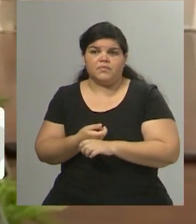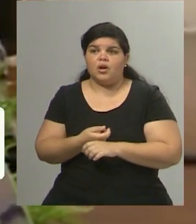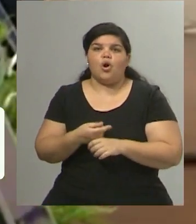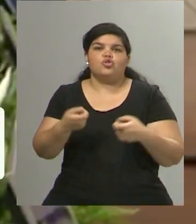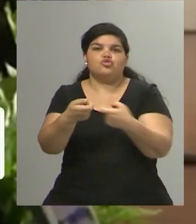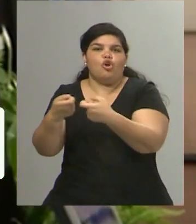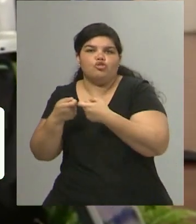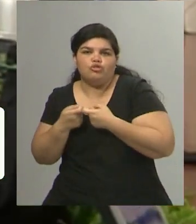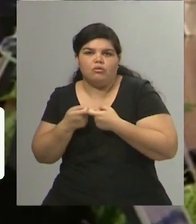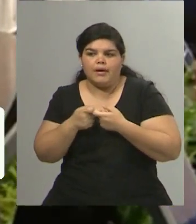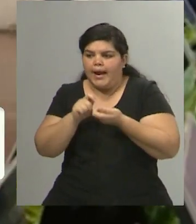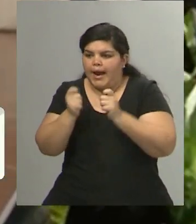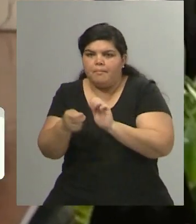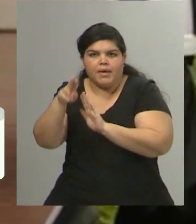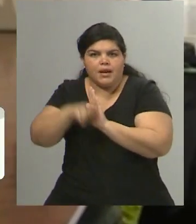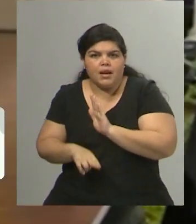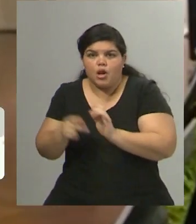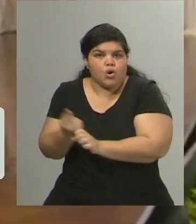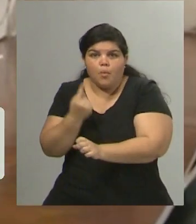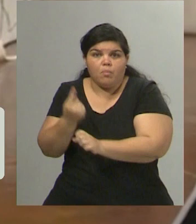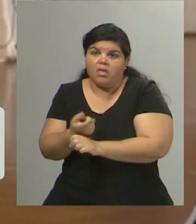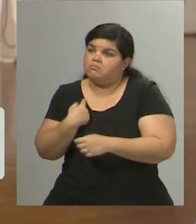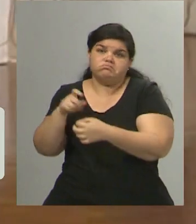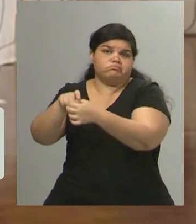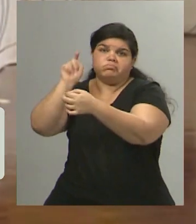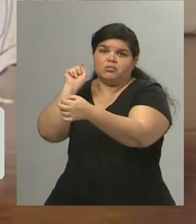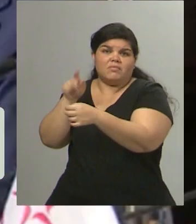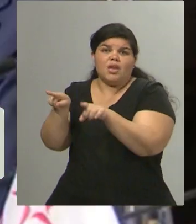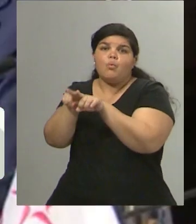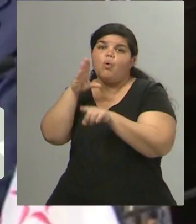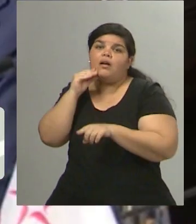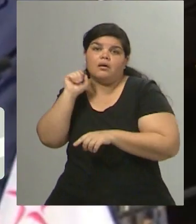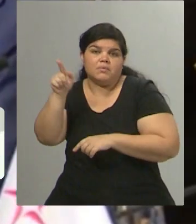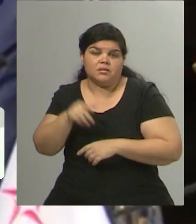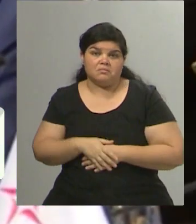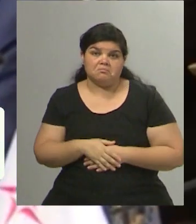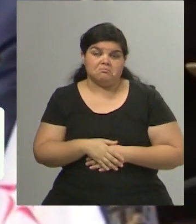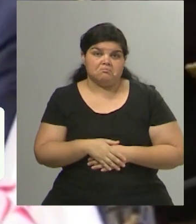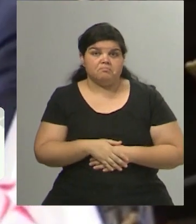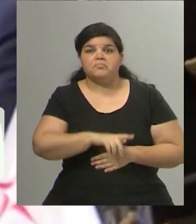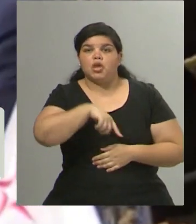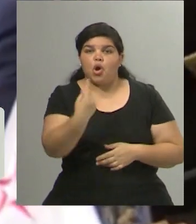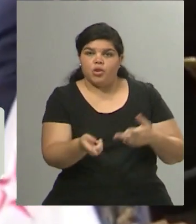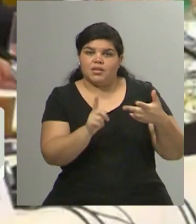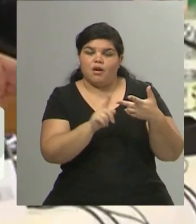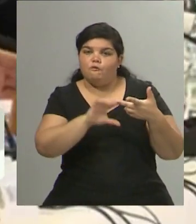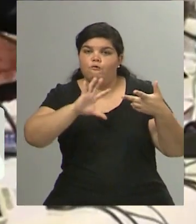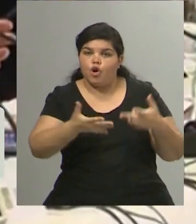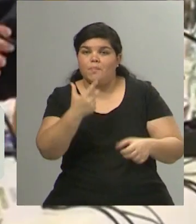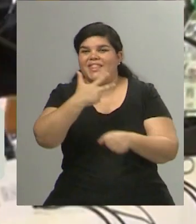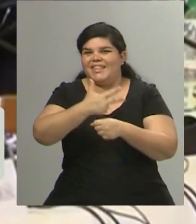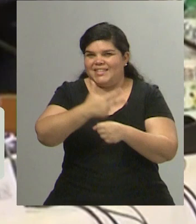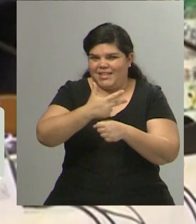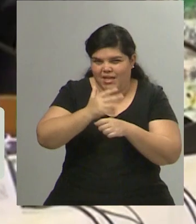reglas, me voy. Hay una tercera fórmula, que yo creo que es la más práctica, que a mí me